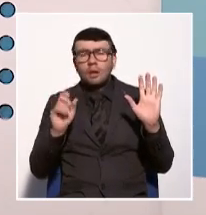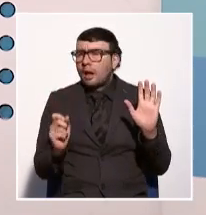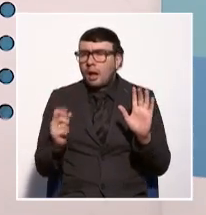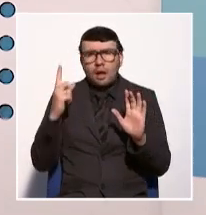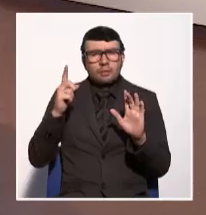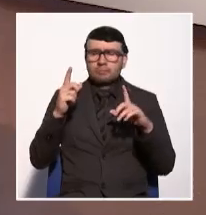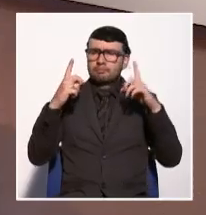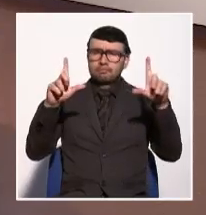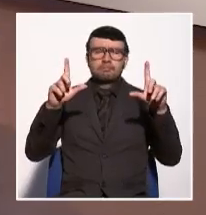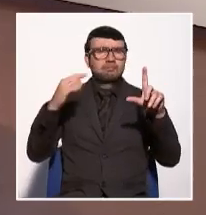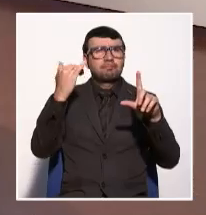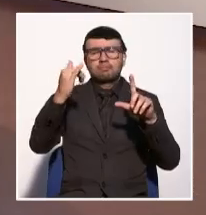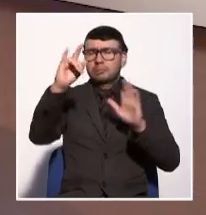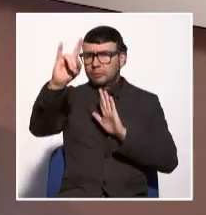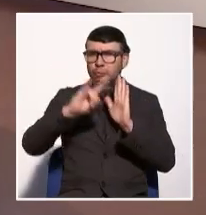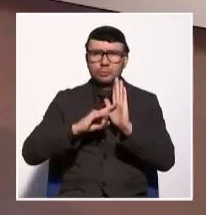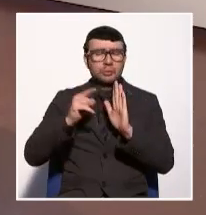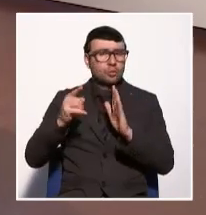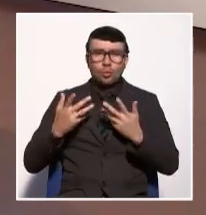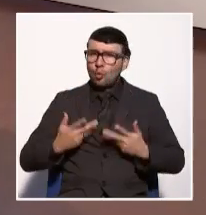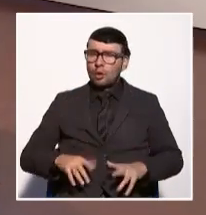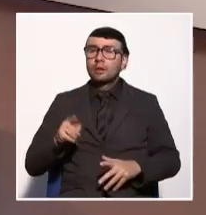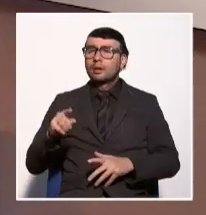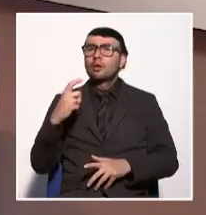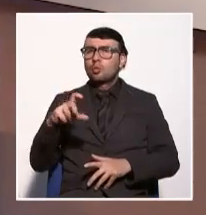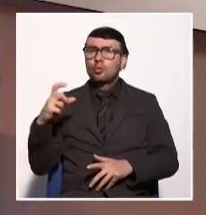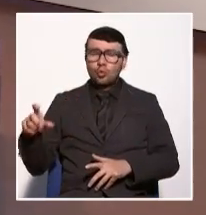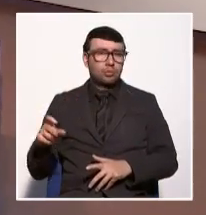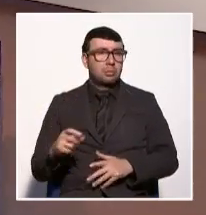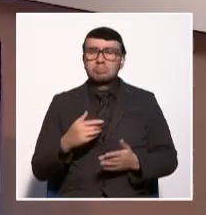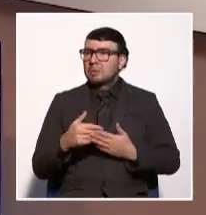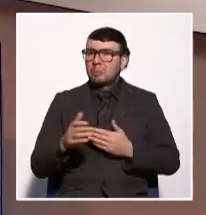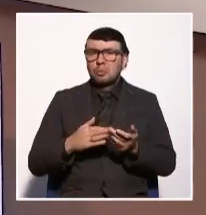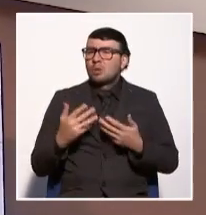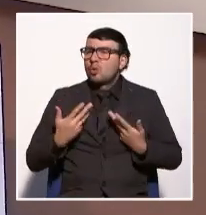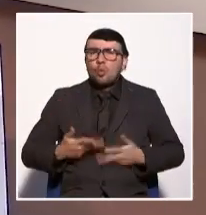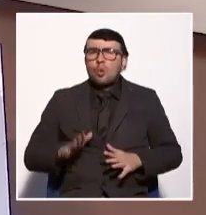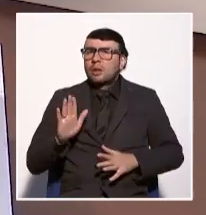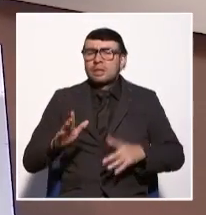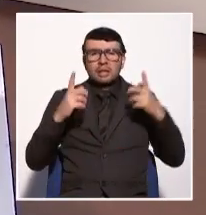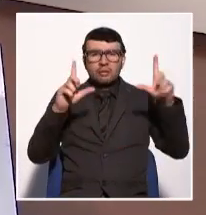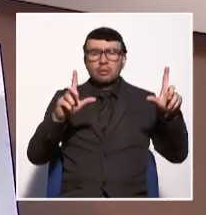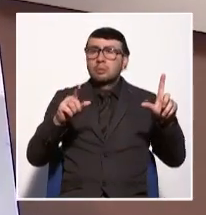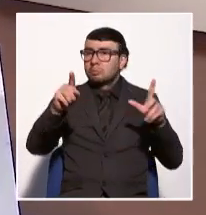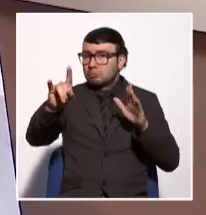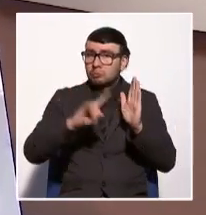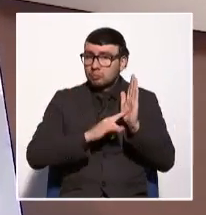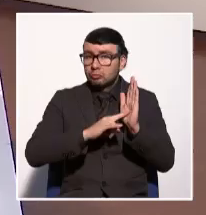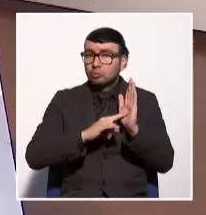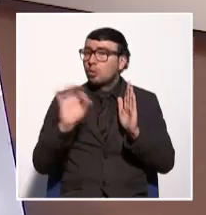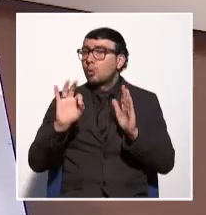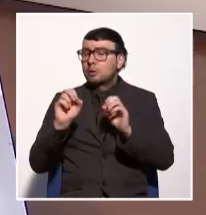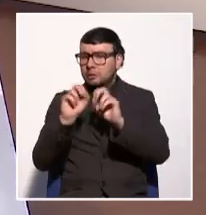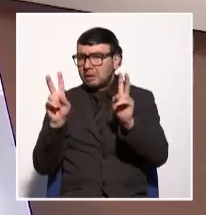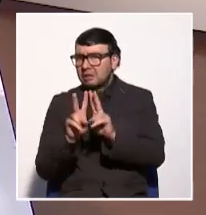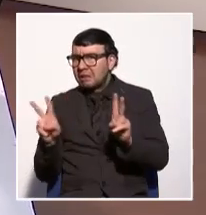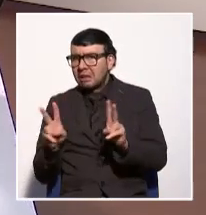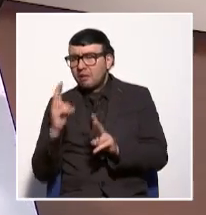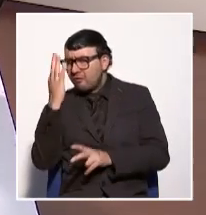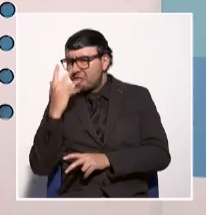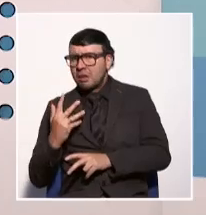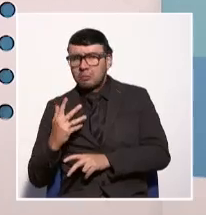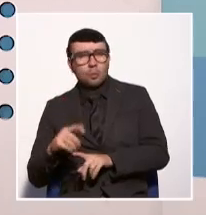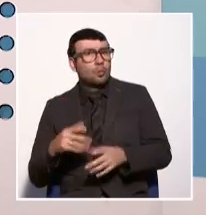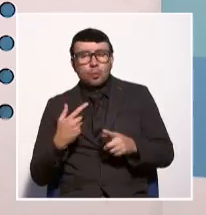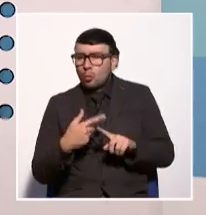televisión dependiendo del sistema de televisión que usted tenga debe tener tele café a no ser que tenga algún problema técnico en cúcuta pero nos